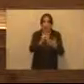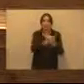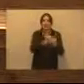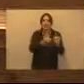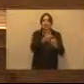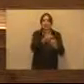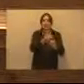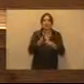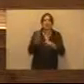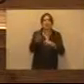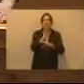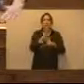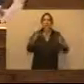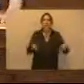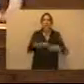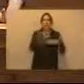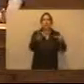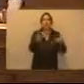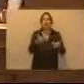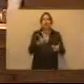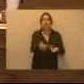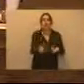diagnósticas? Espero que as respostas me